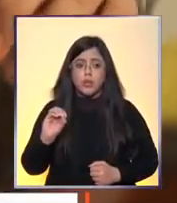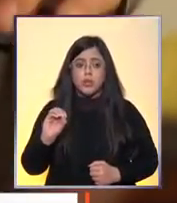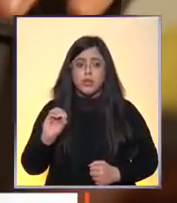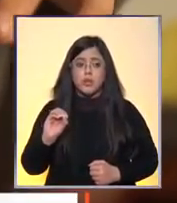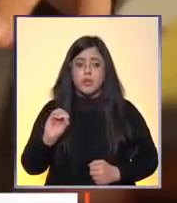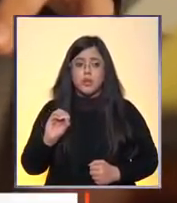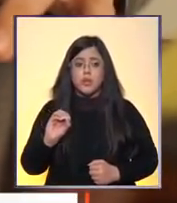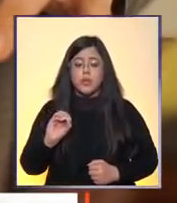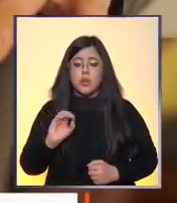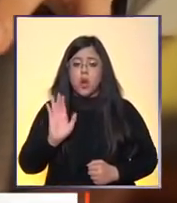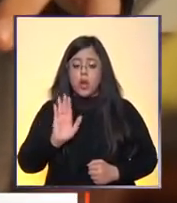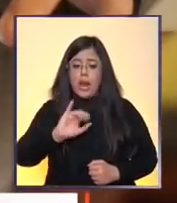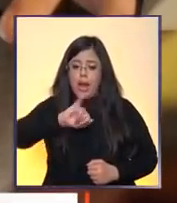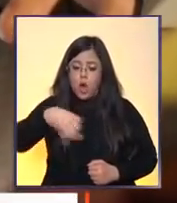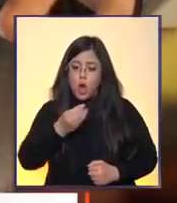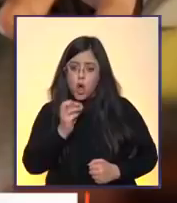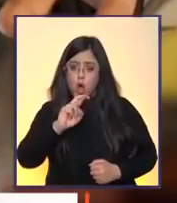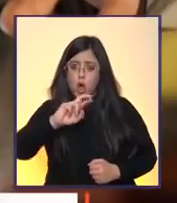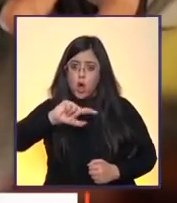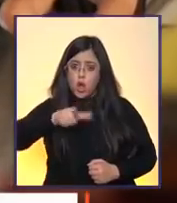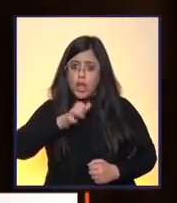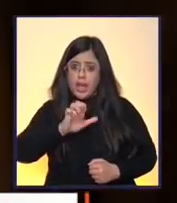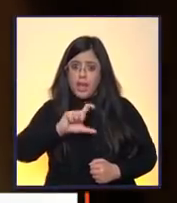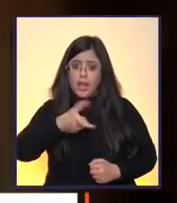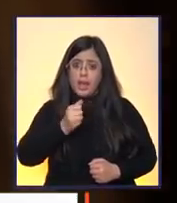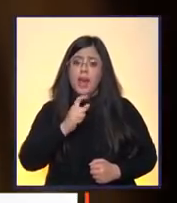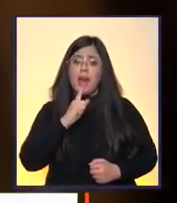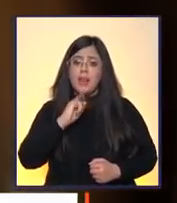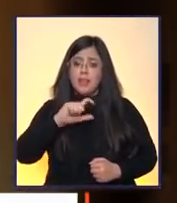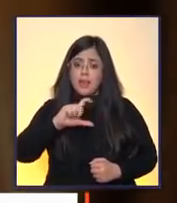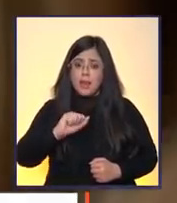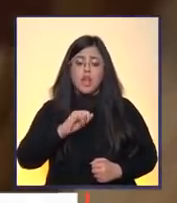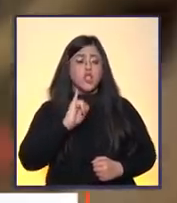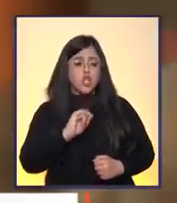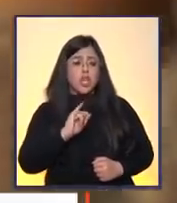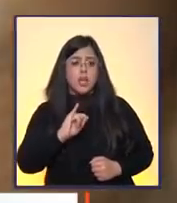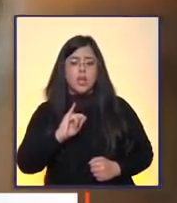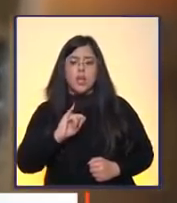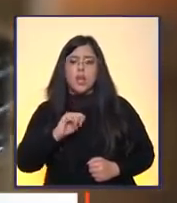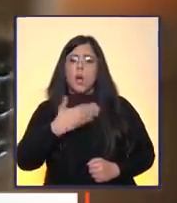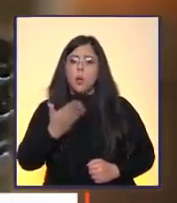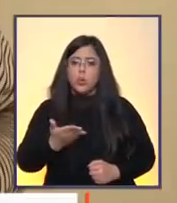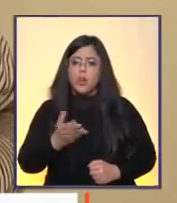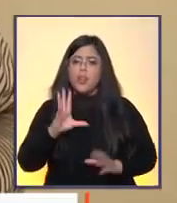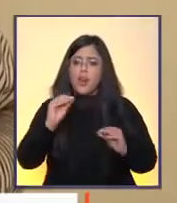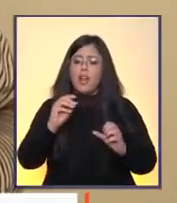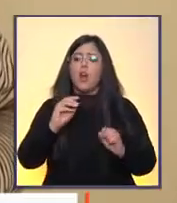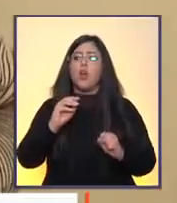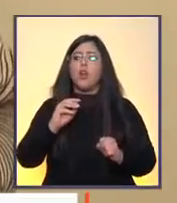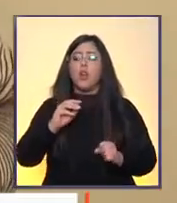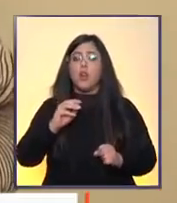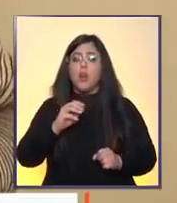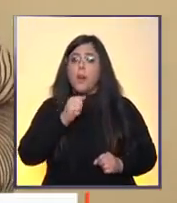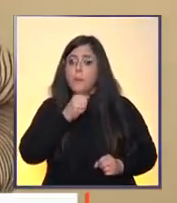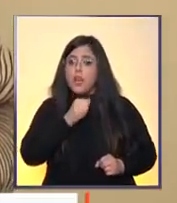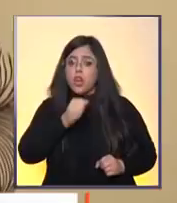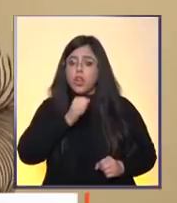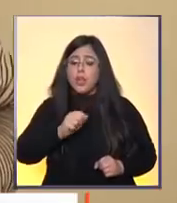¿Don Jorge Gatica? Sí, con él. Hola, usted habla con Claudia Godoy de Canal 13, de Tele 13. ¿Cómo